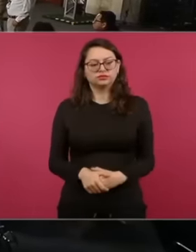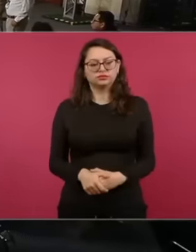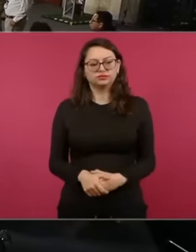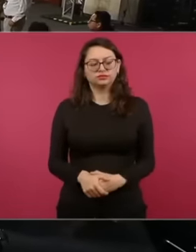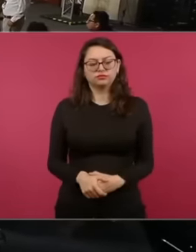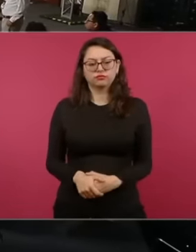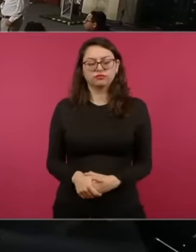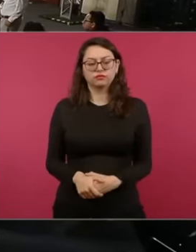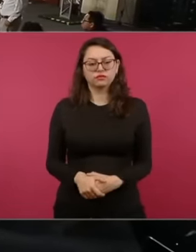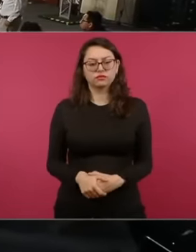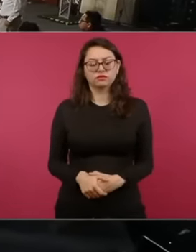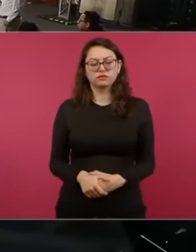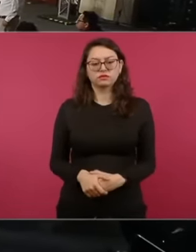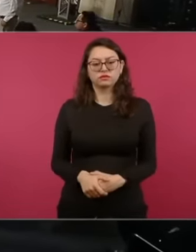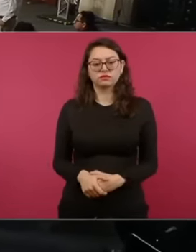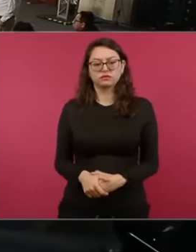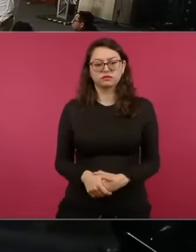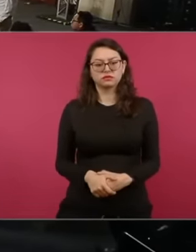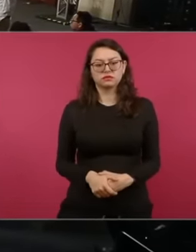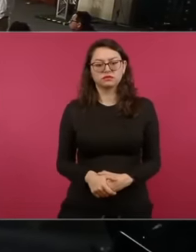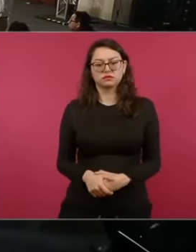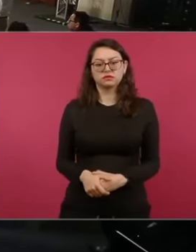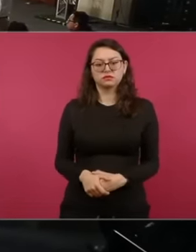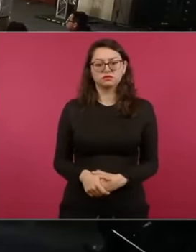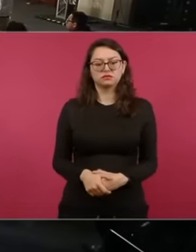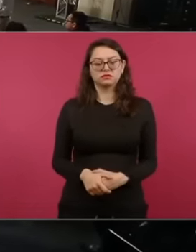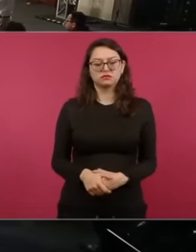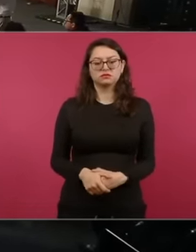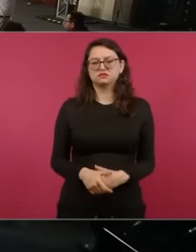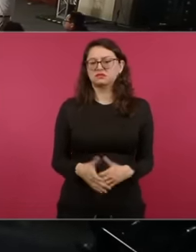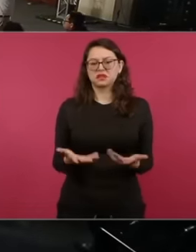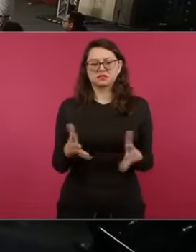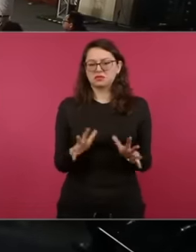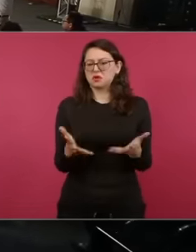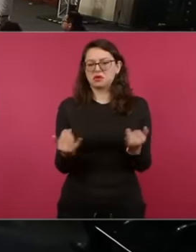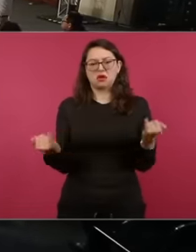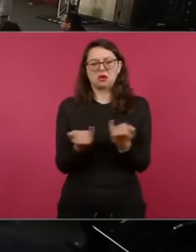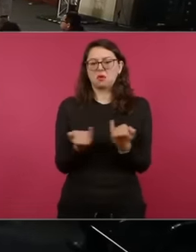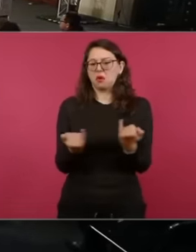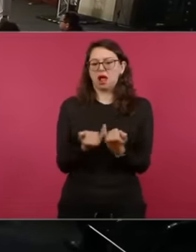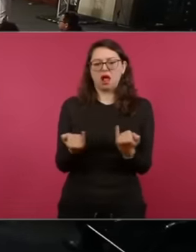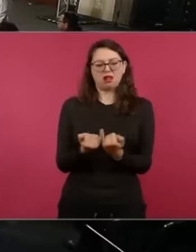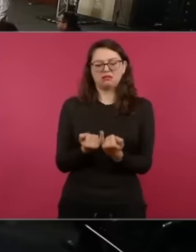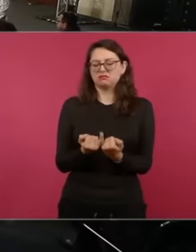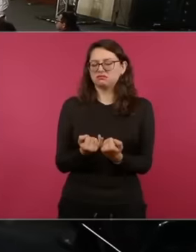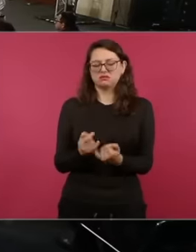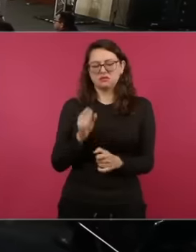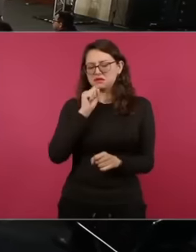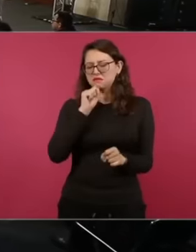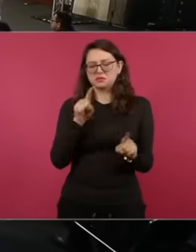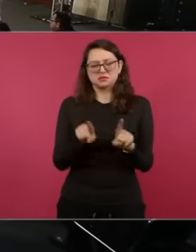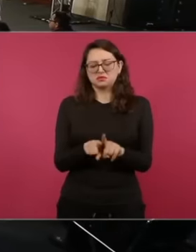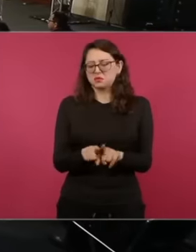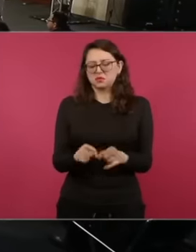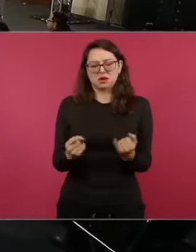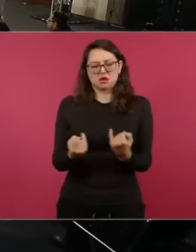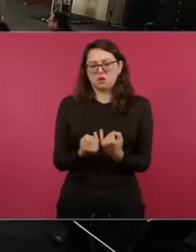con Venezuela, pero todavía falta concretar el convenio para. Pero va a ser igual. O sea, va a ser igual. Y